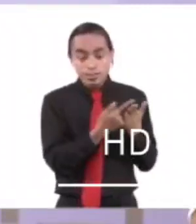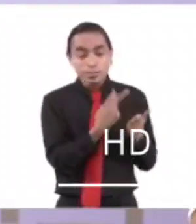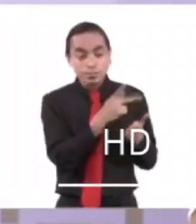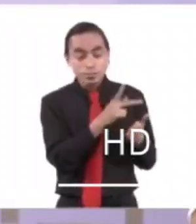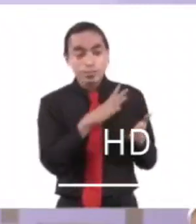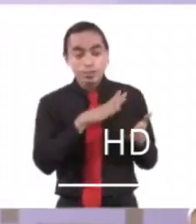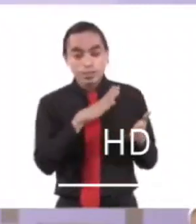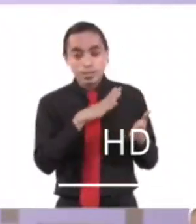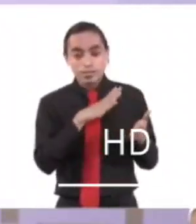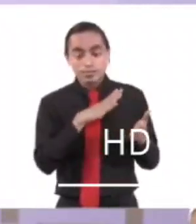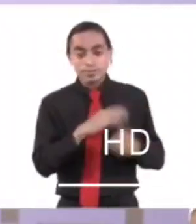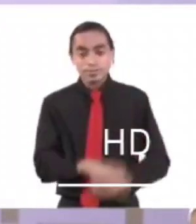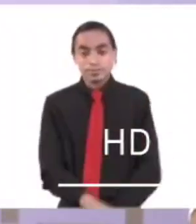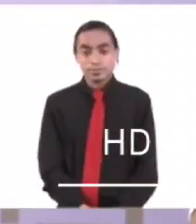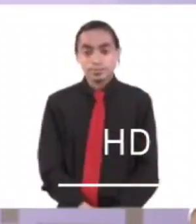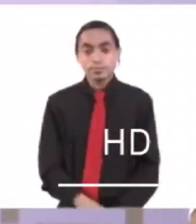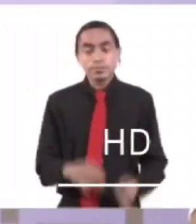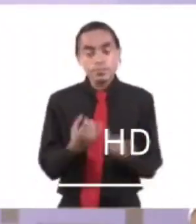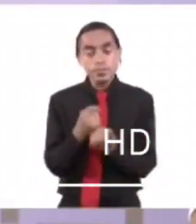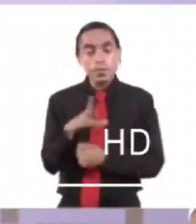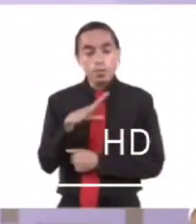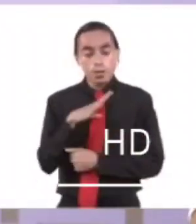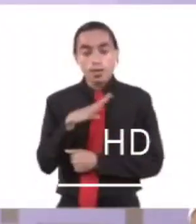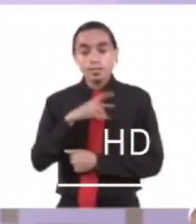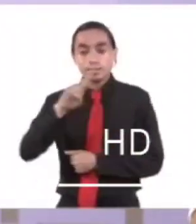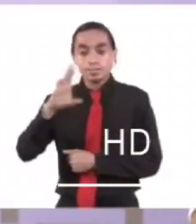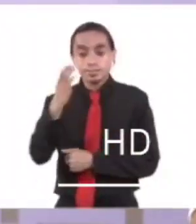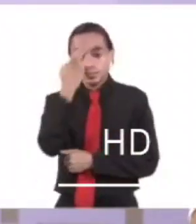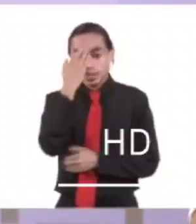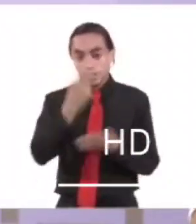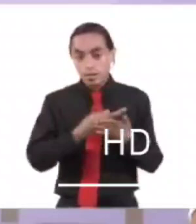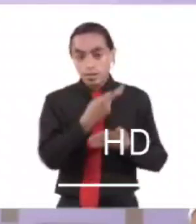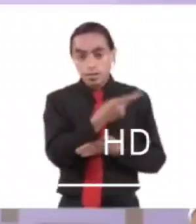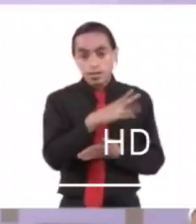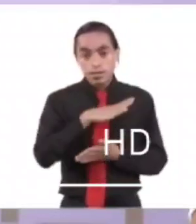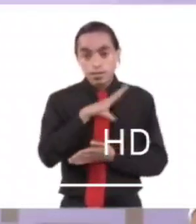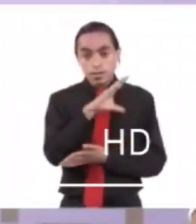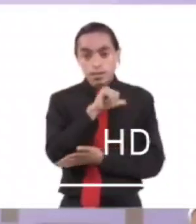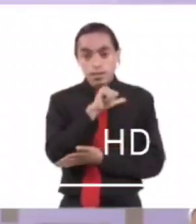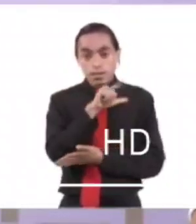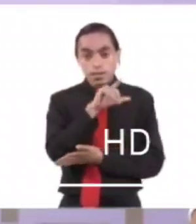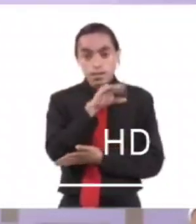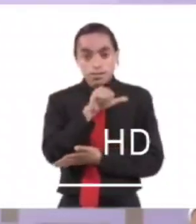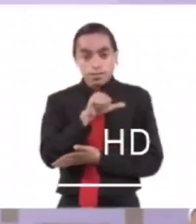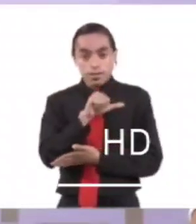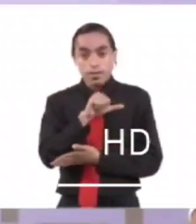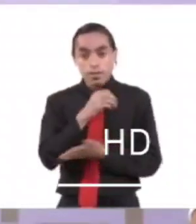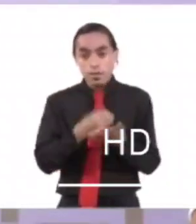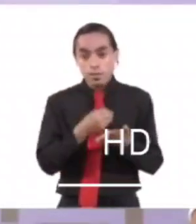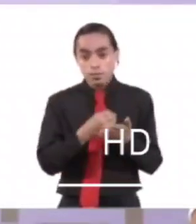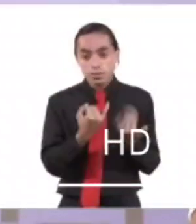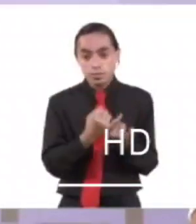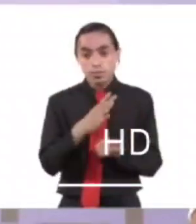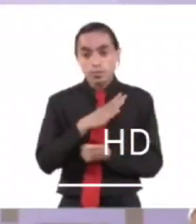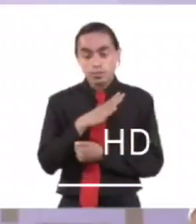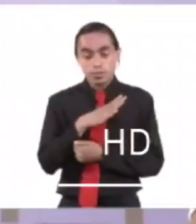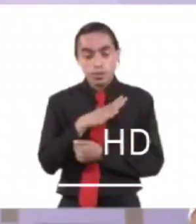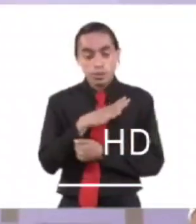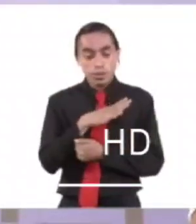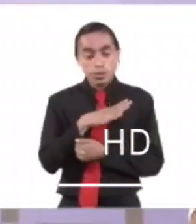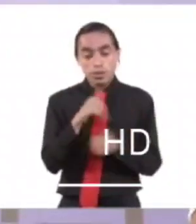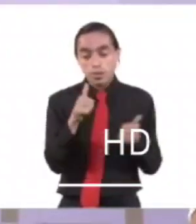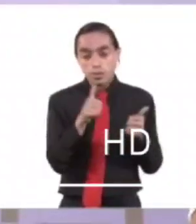Liviandad. Lugar que además le otorgó el reconocimiento del Califa de Oro, junto a la estrella popular de